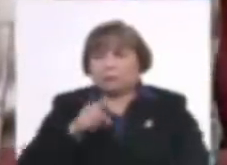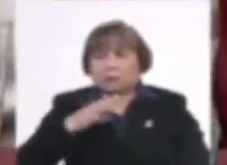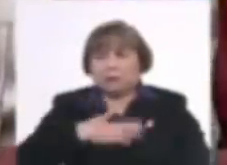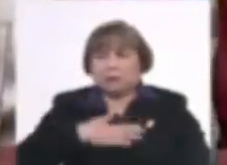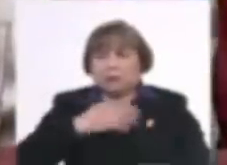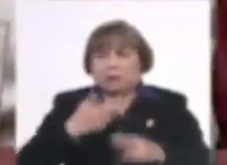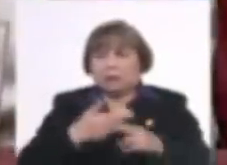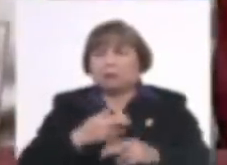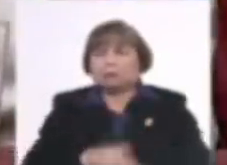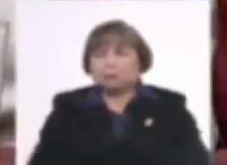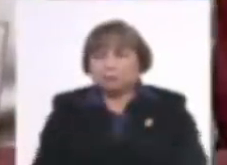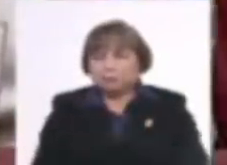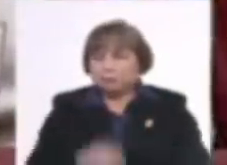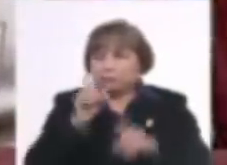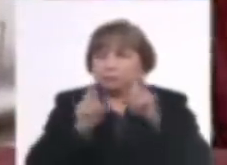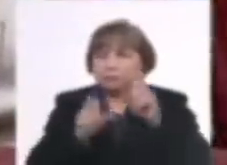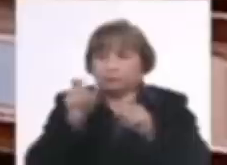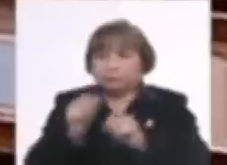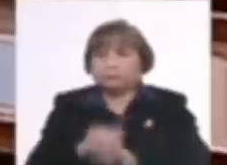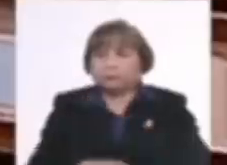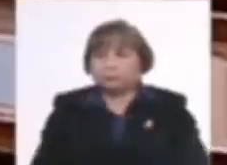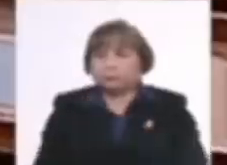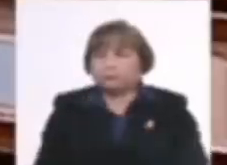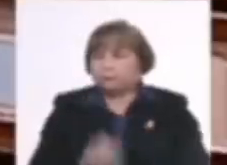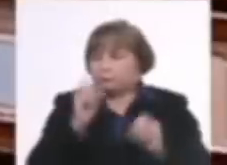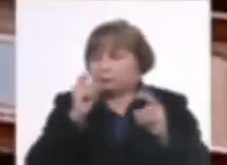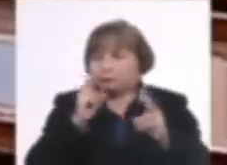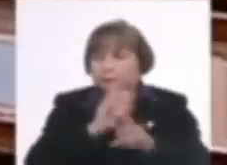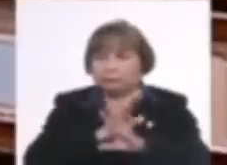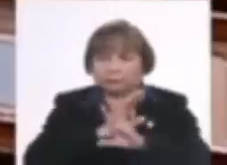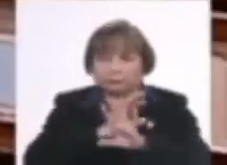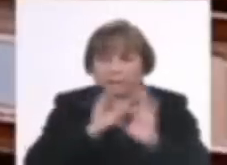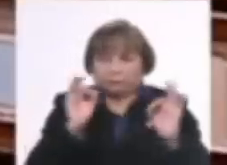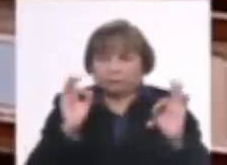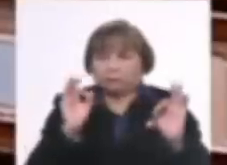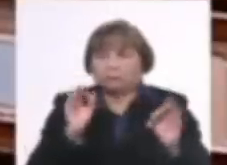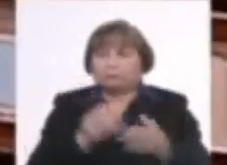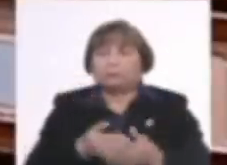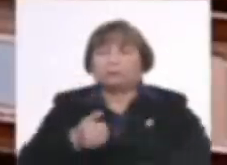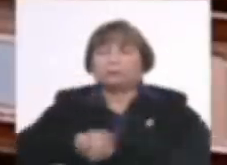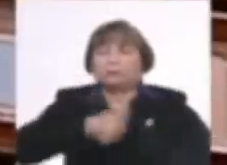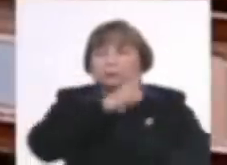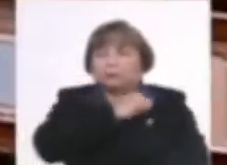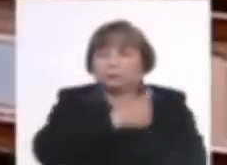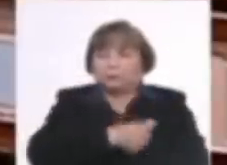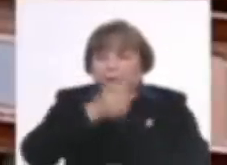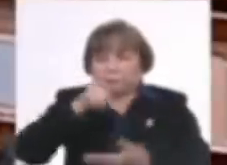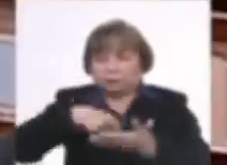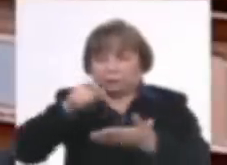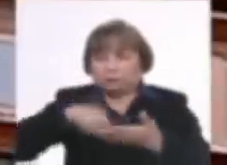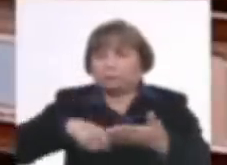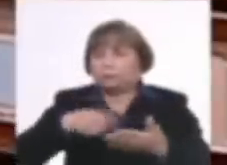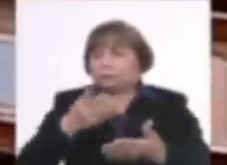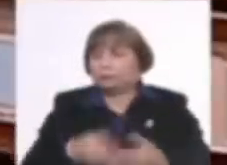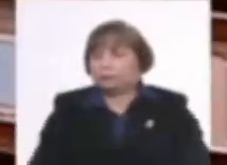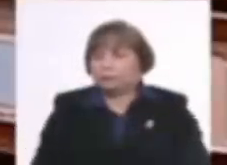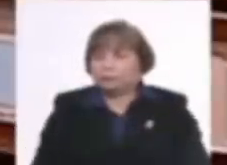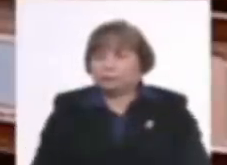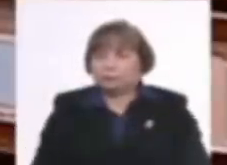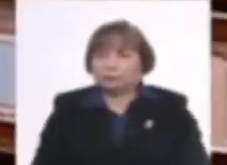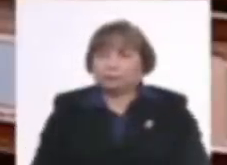mi nombre. Ya. Lo hace la población. Entonces, ok, no figura las autoridades informe. Firman los